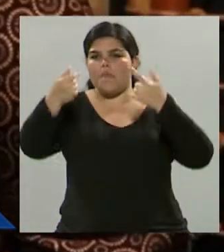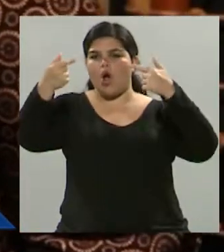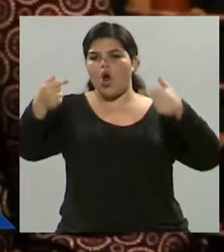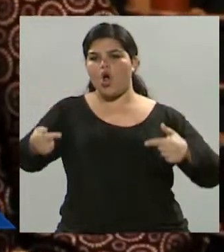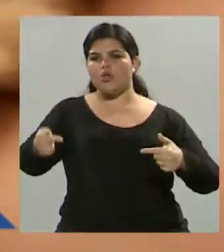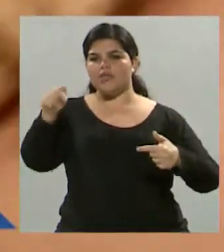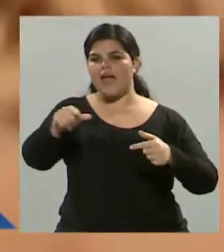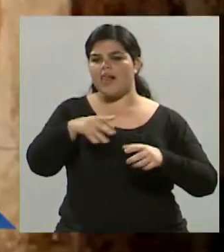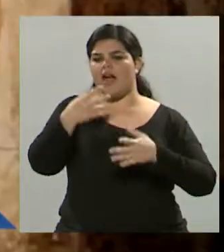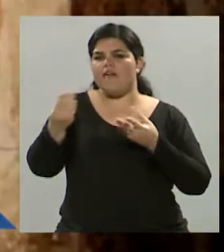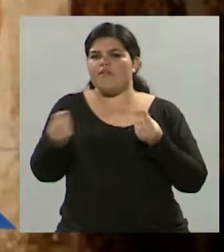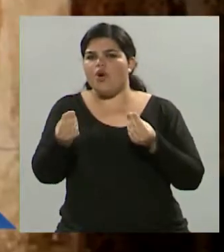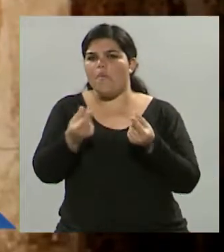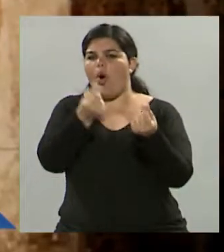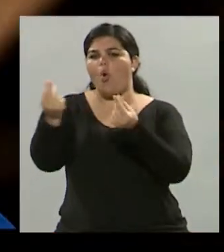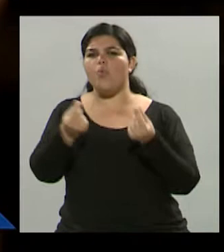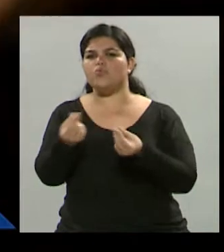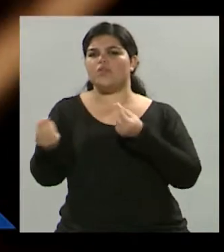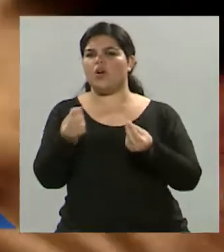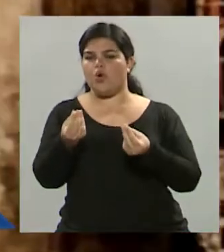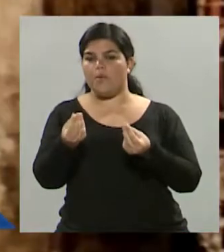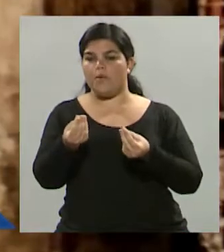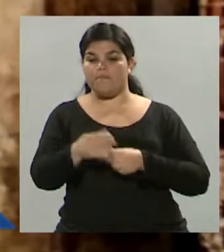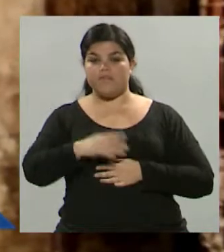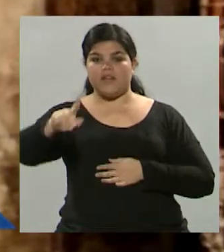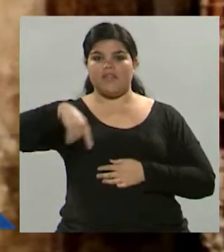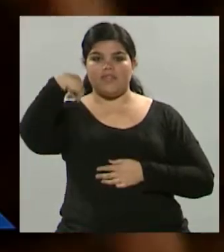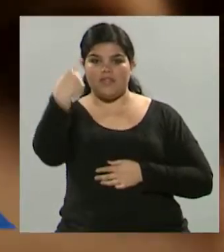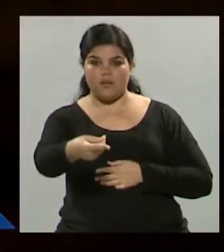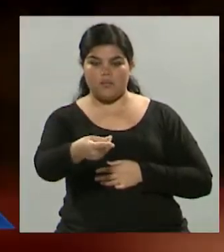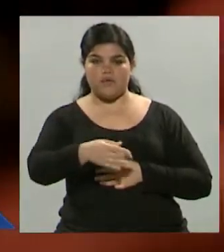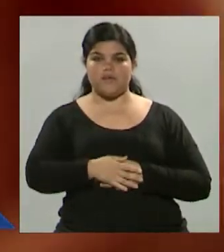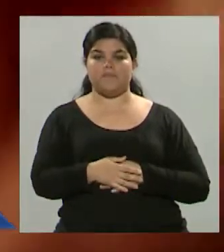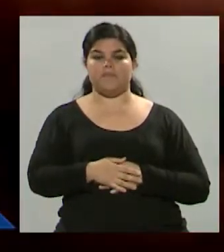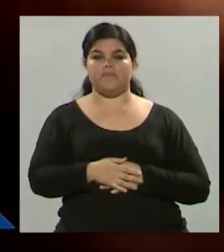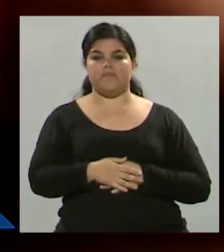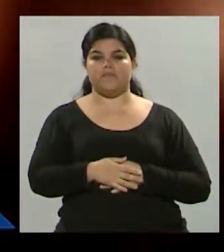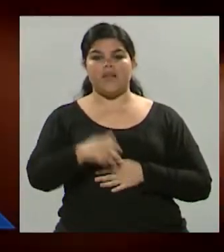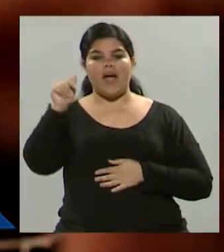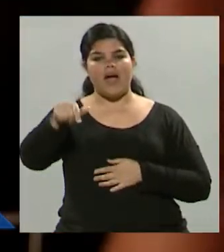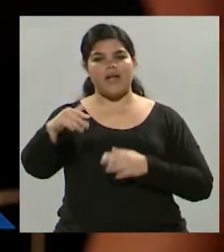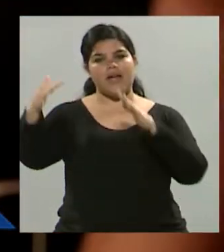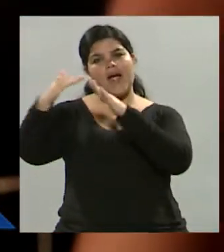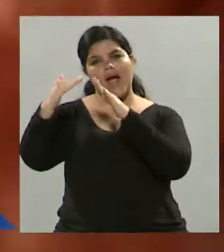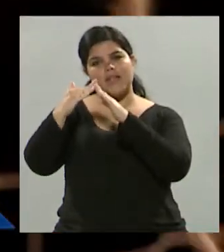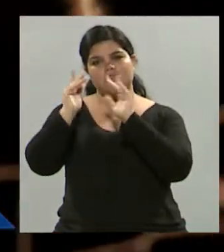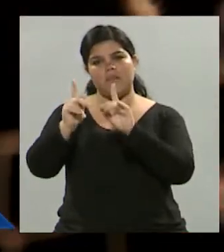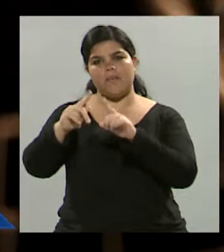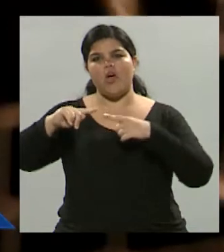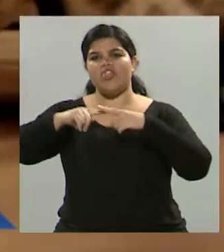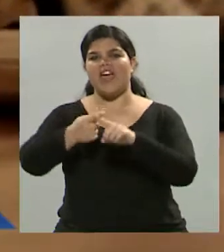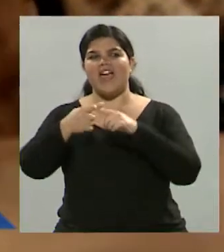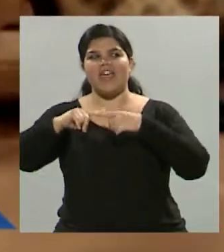y del dispositivo escénico. Después el dispositivo conservó como esa estructura de las dos casas, de los tejidos, pero